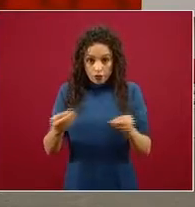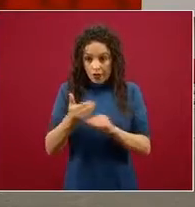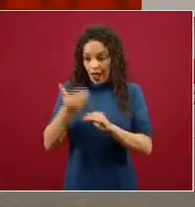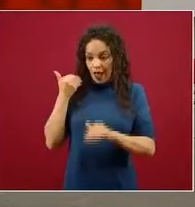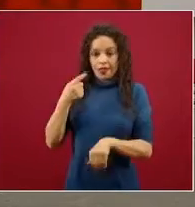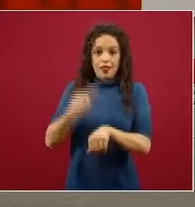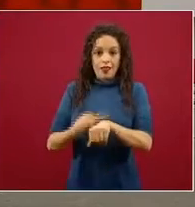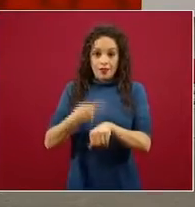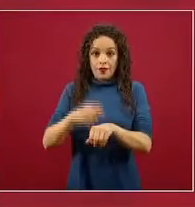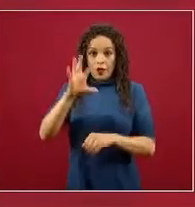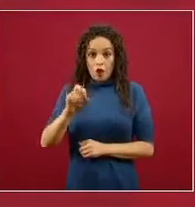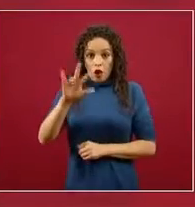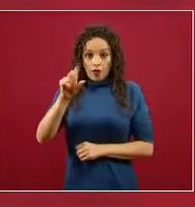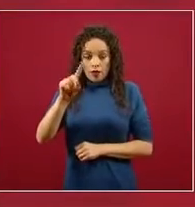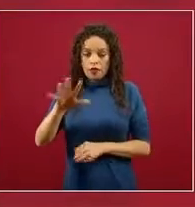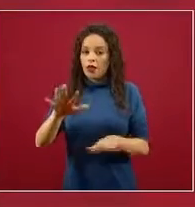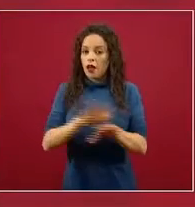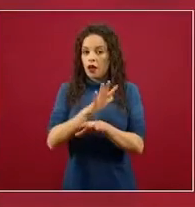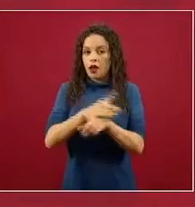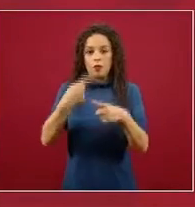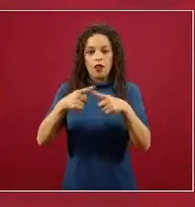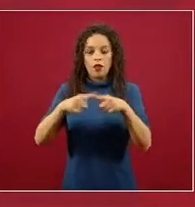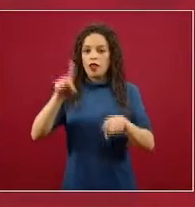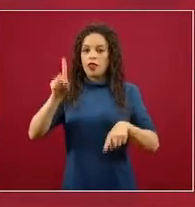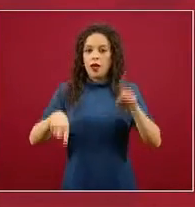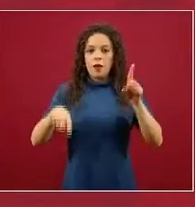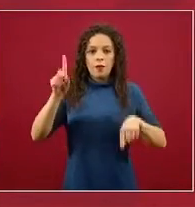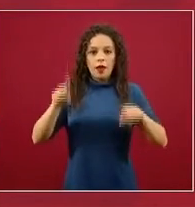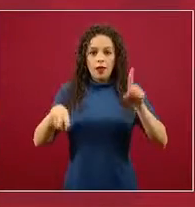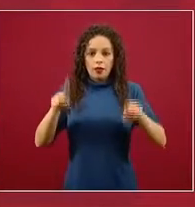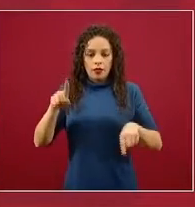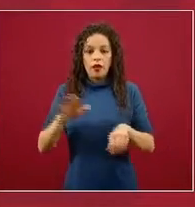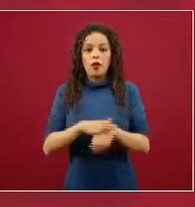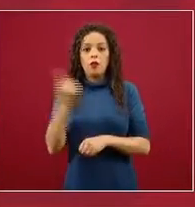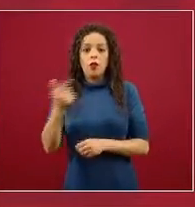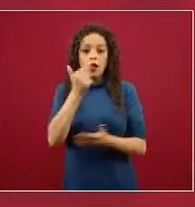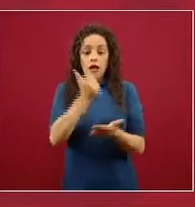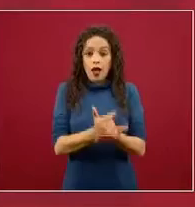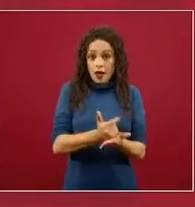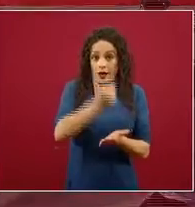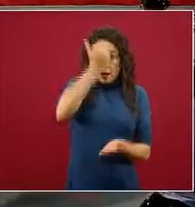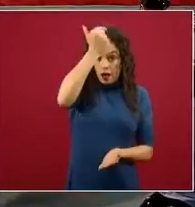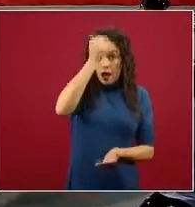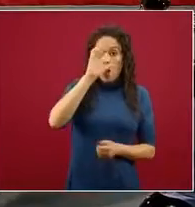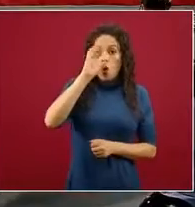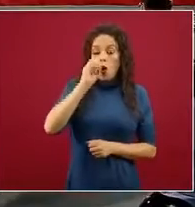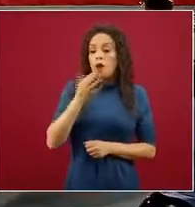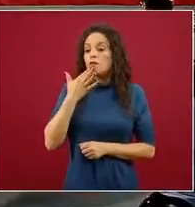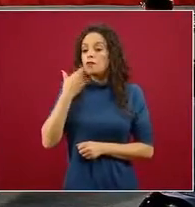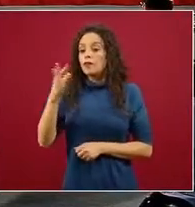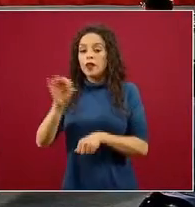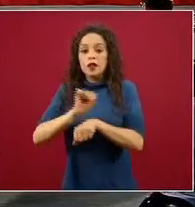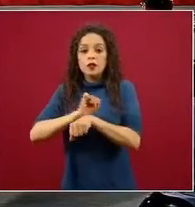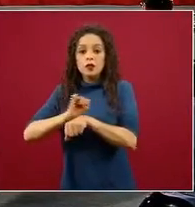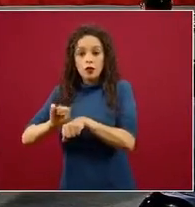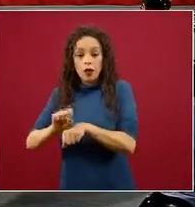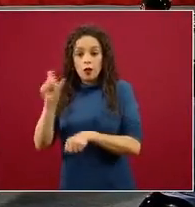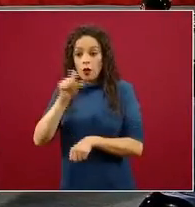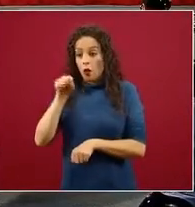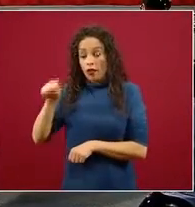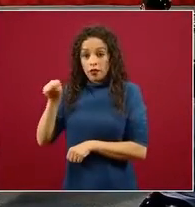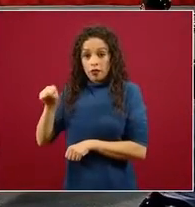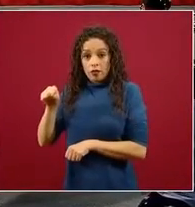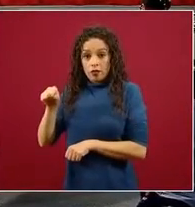COVID, varía de acuerdo a qué tan grave fue la enfermedad. En los casos leves, generalmente